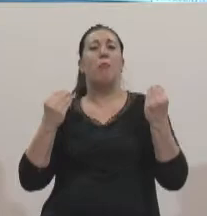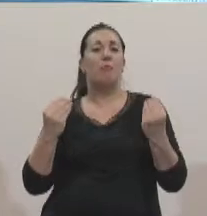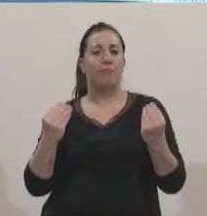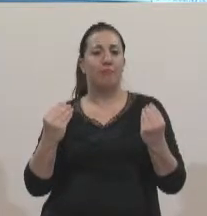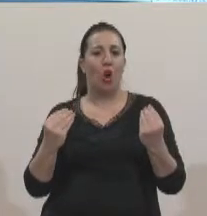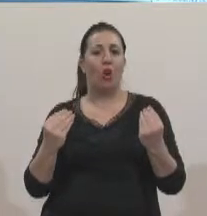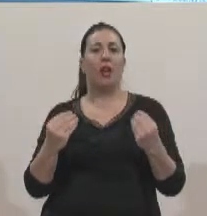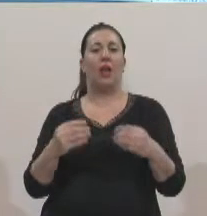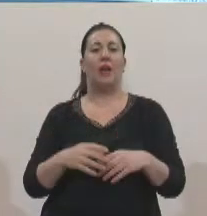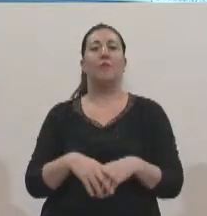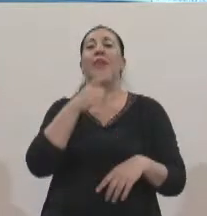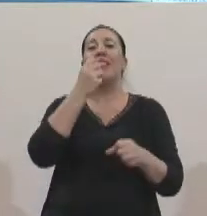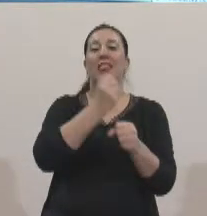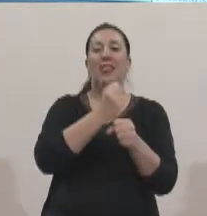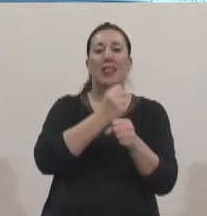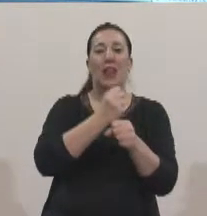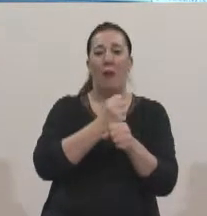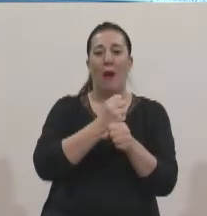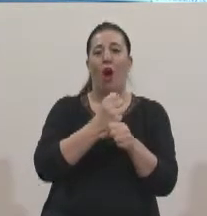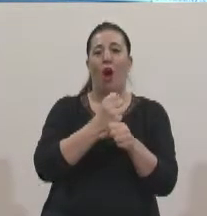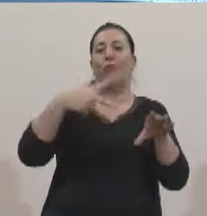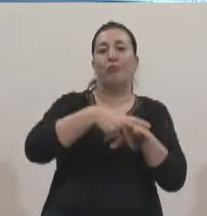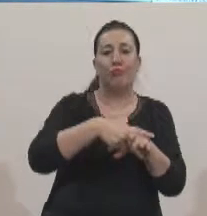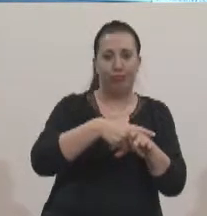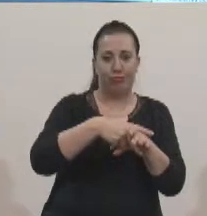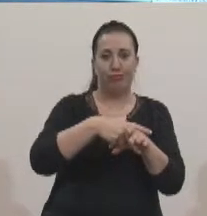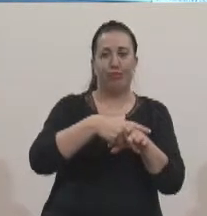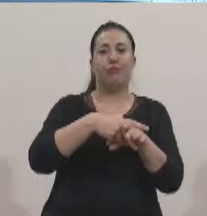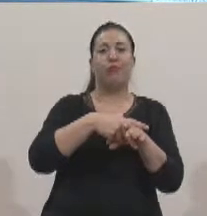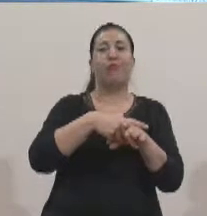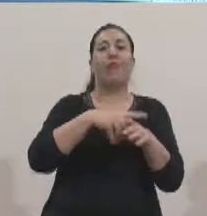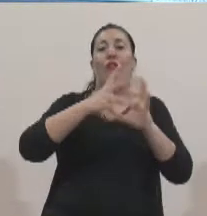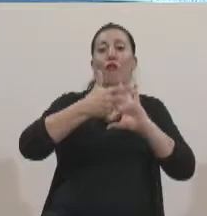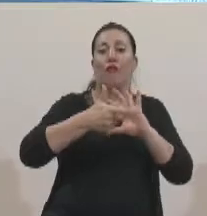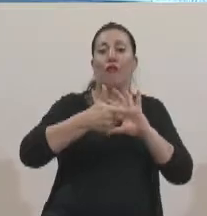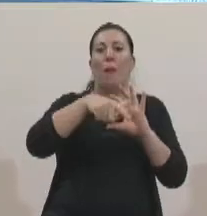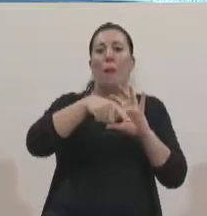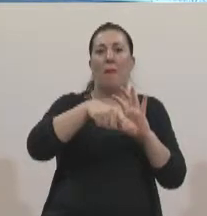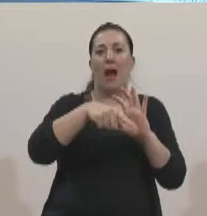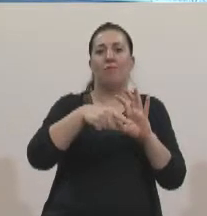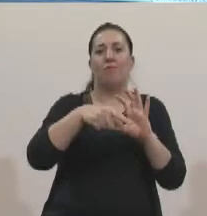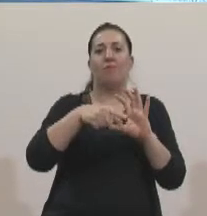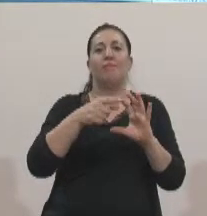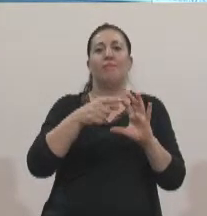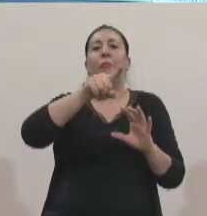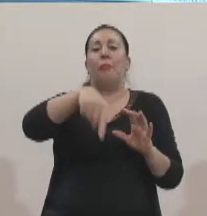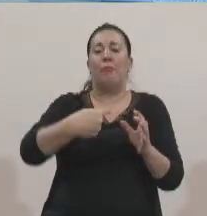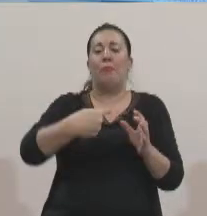una jornada laboral de manera unilateral, que encima eso